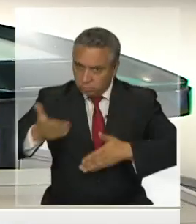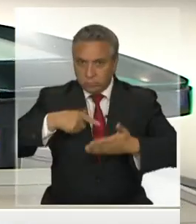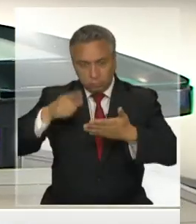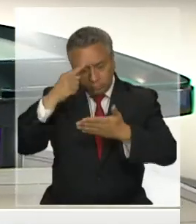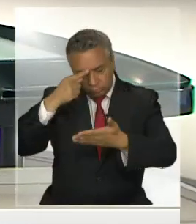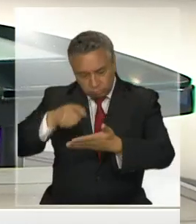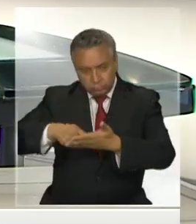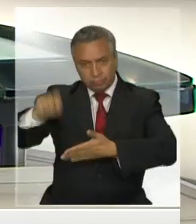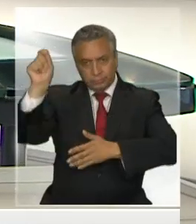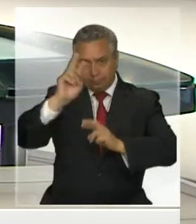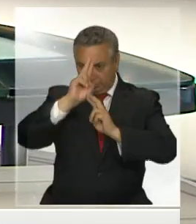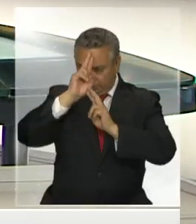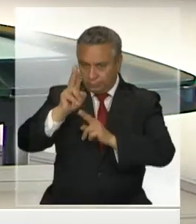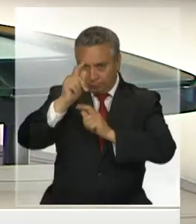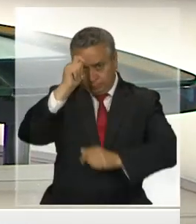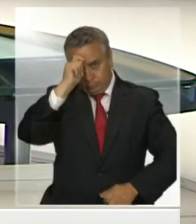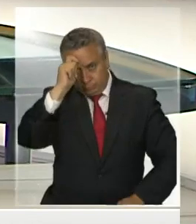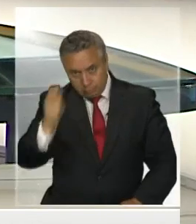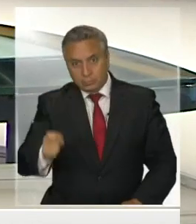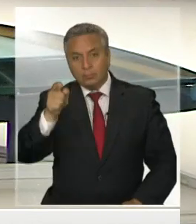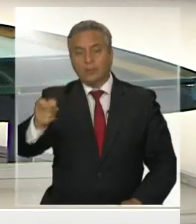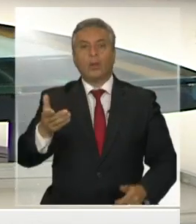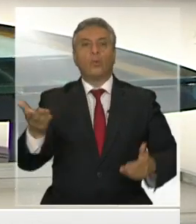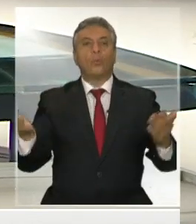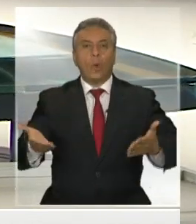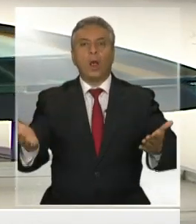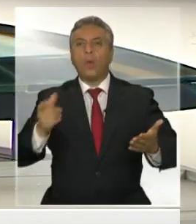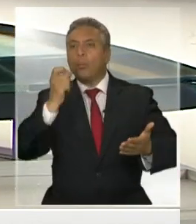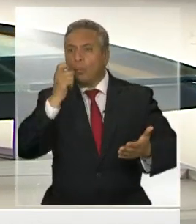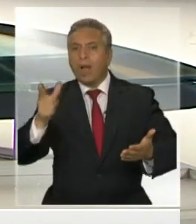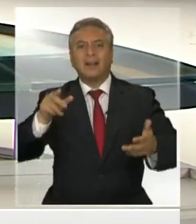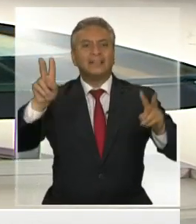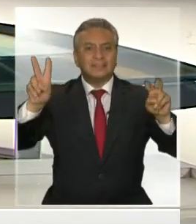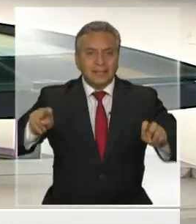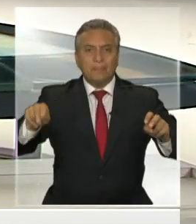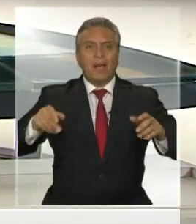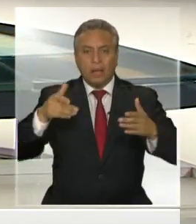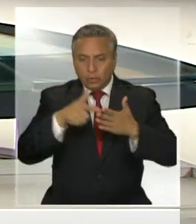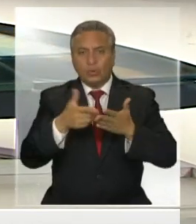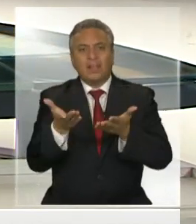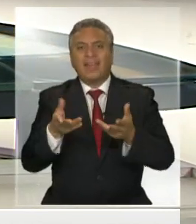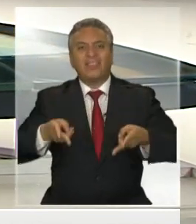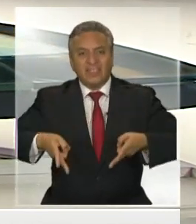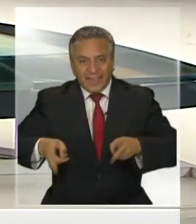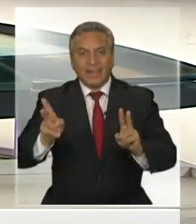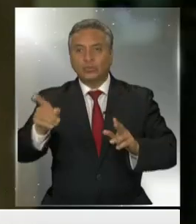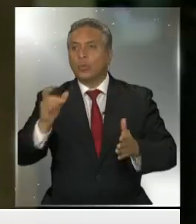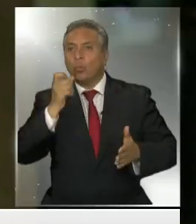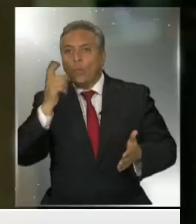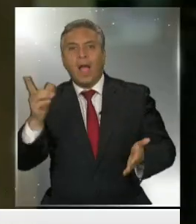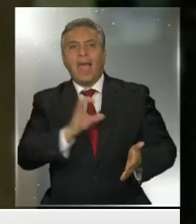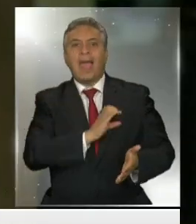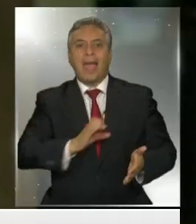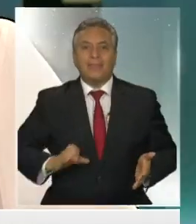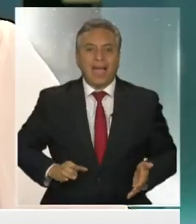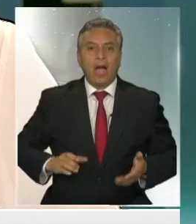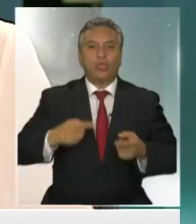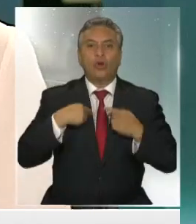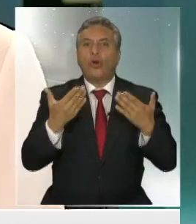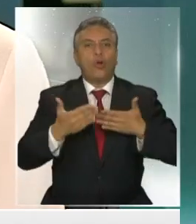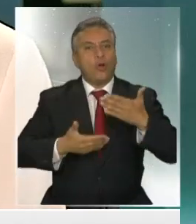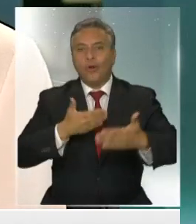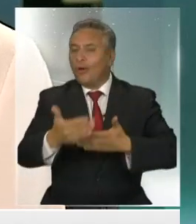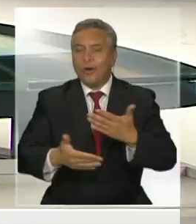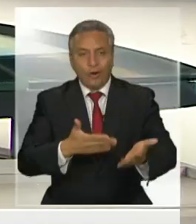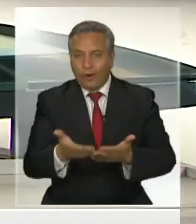constitucional qué tipo de reconocimiento constitucional va a tener qué tipo de derechos colectivos y qué tipo de estado vamos a hacer sólo tiene que estar